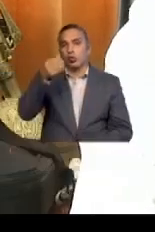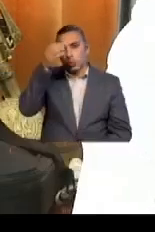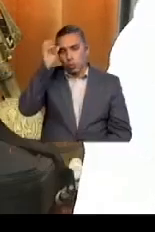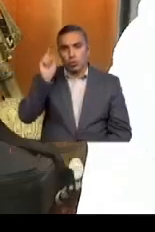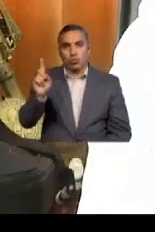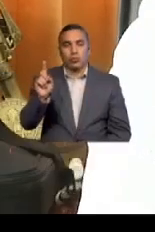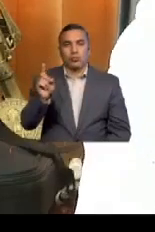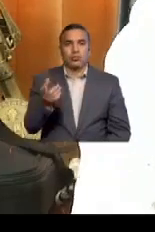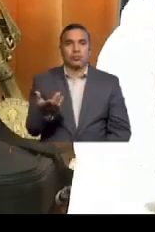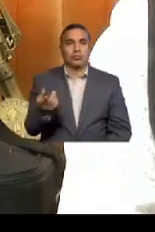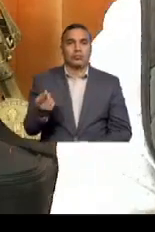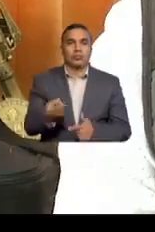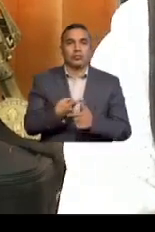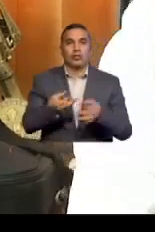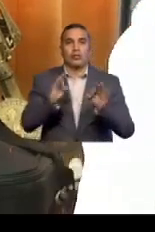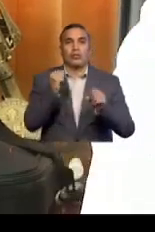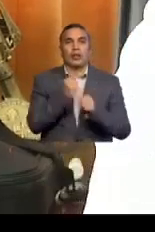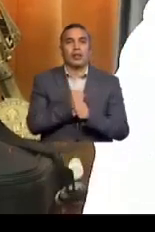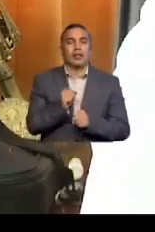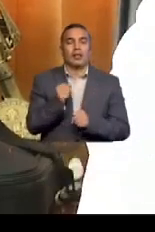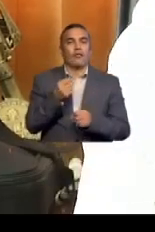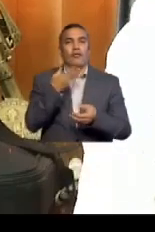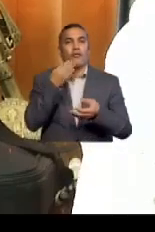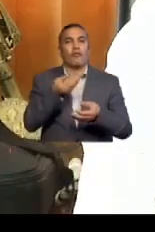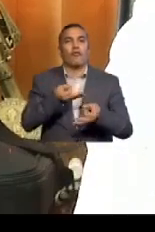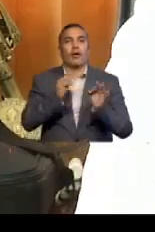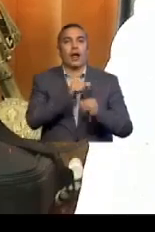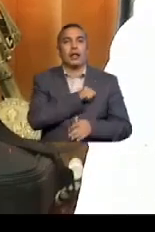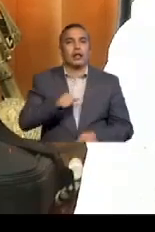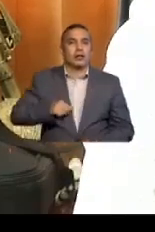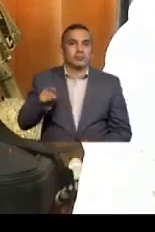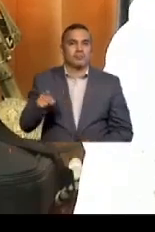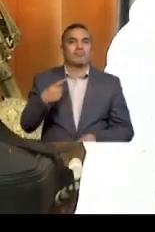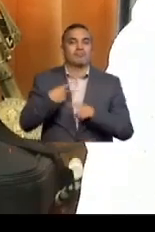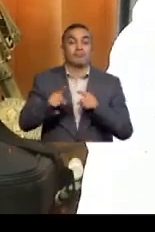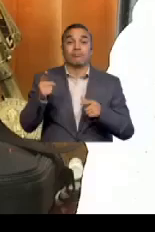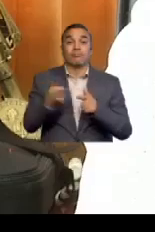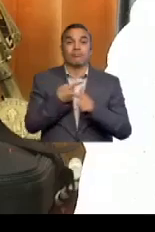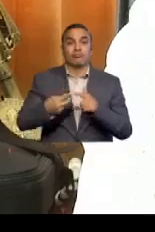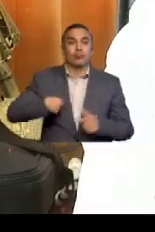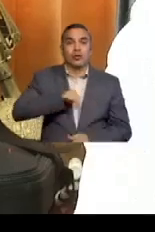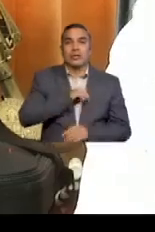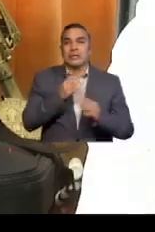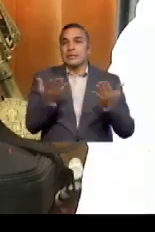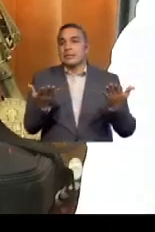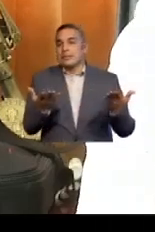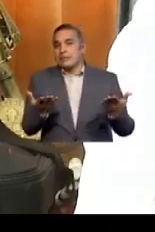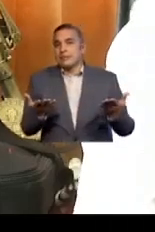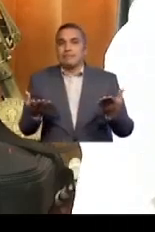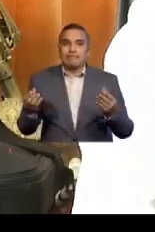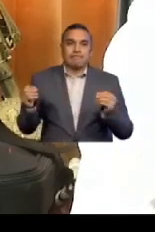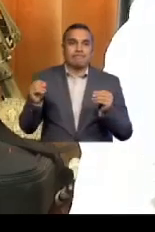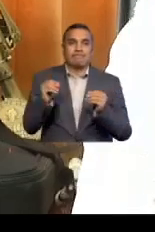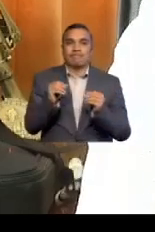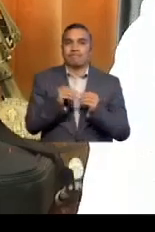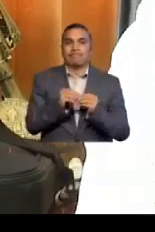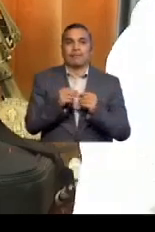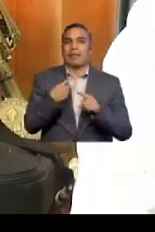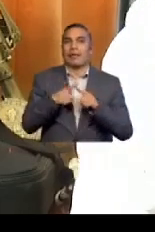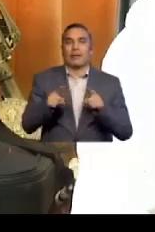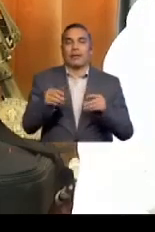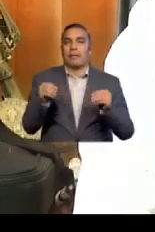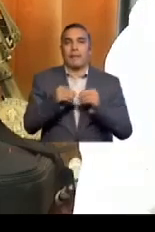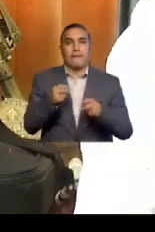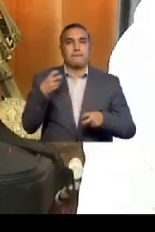otra idiosincrasia y otra forma de actuar. Entonces, eso nos obliga a nosotros a emplearnos de una manera